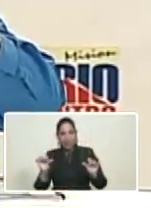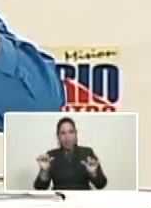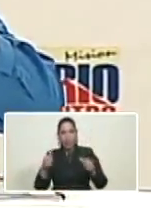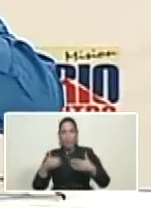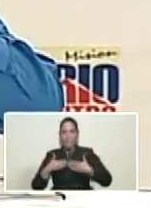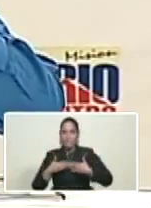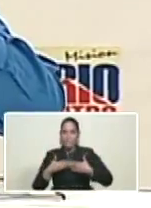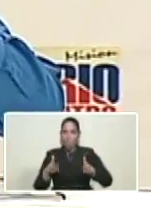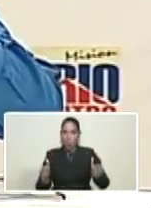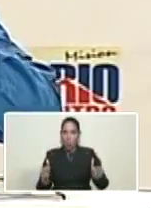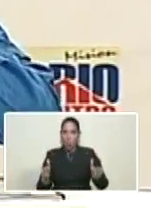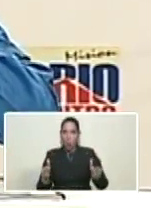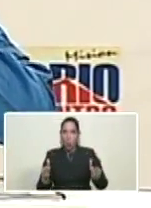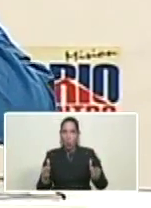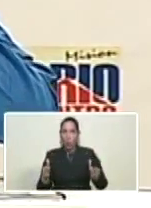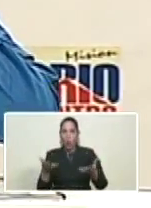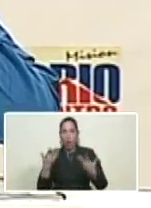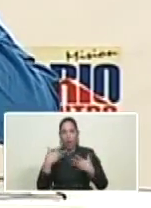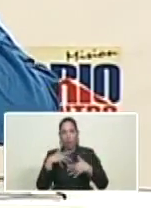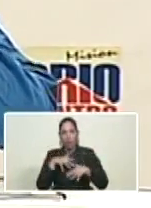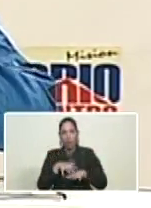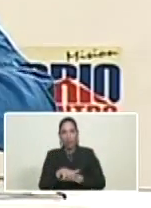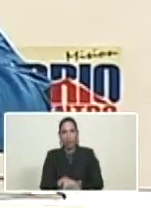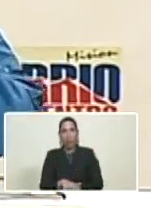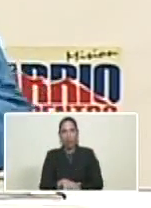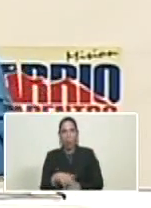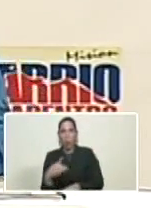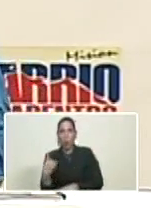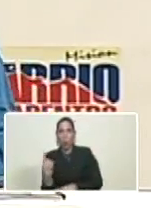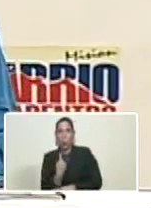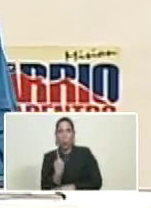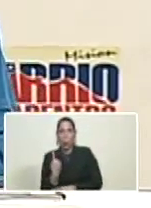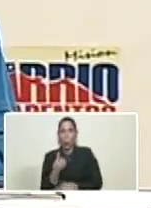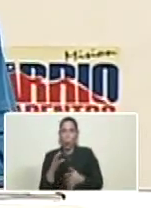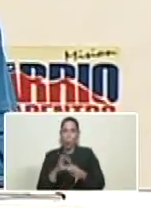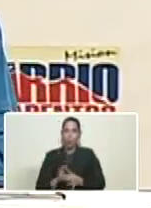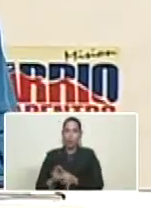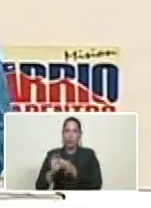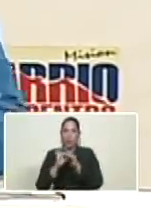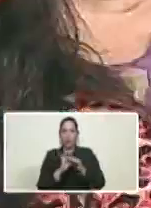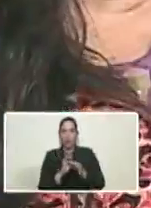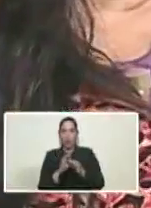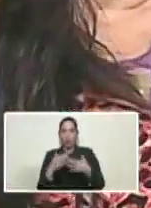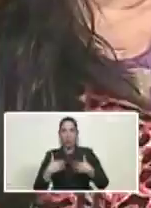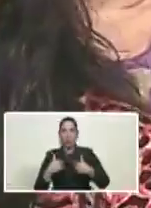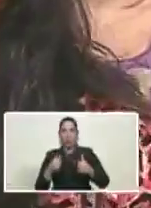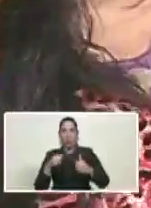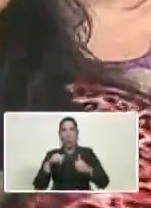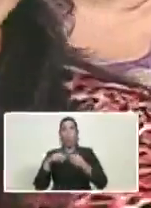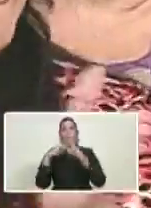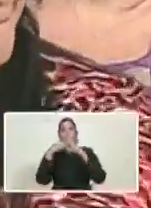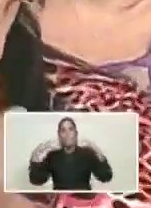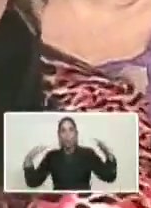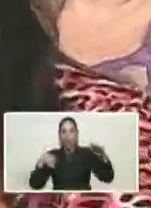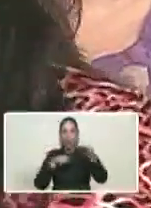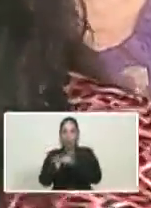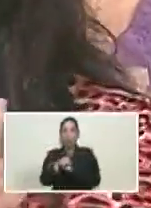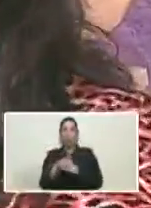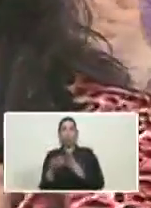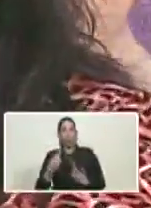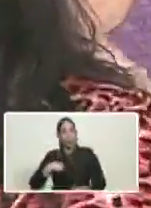público integrado, unificado de salud desde Barrio Adentro. Ese es nuestro